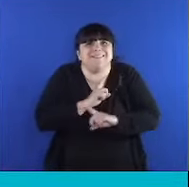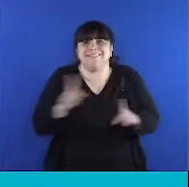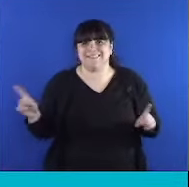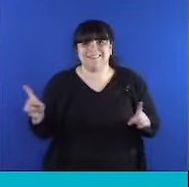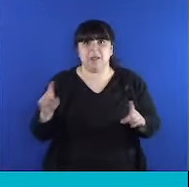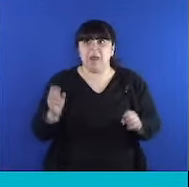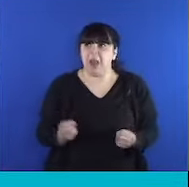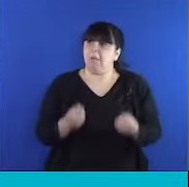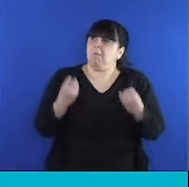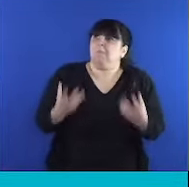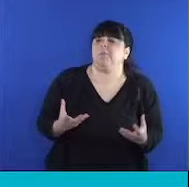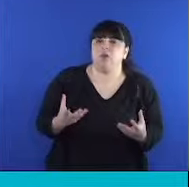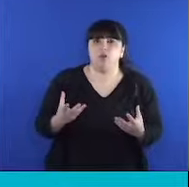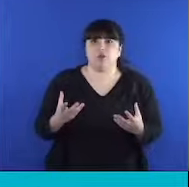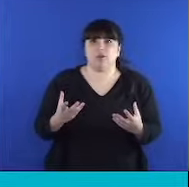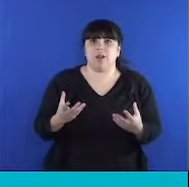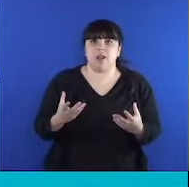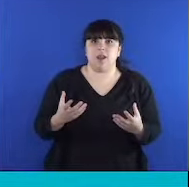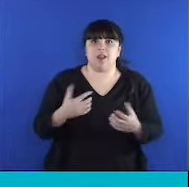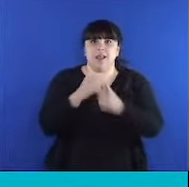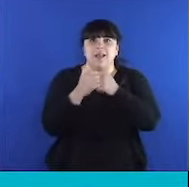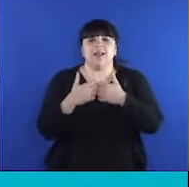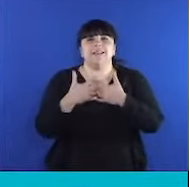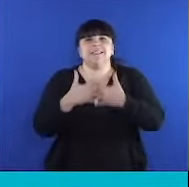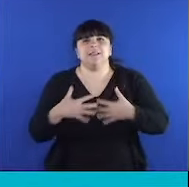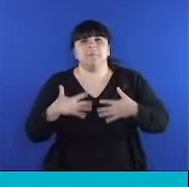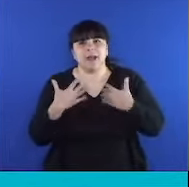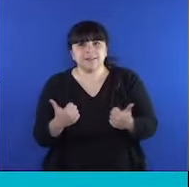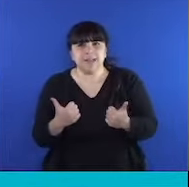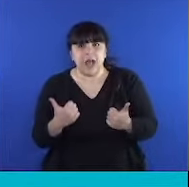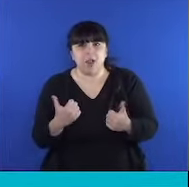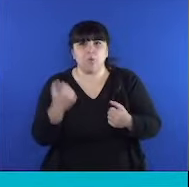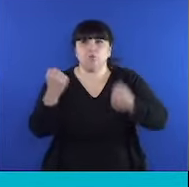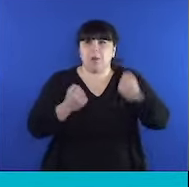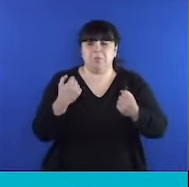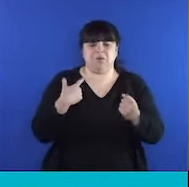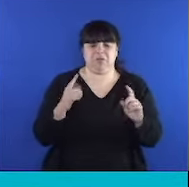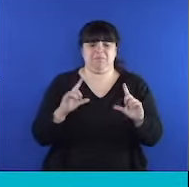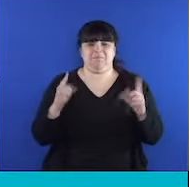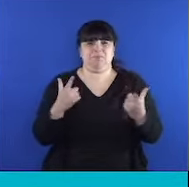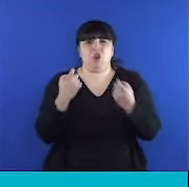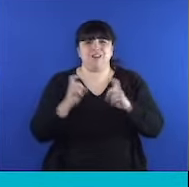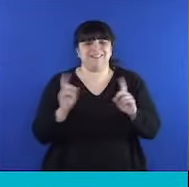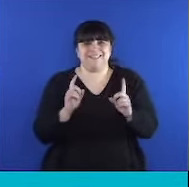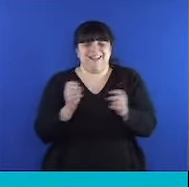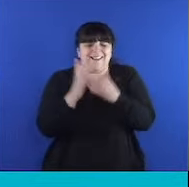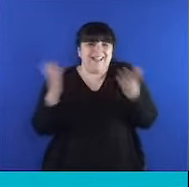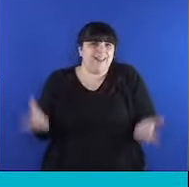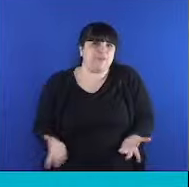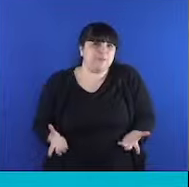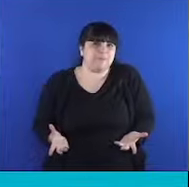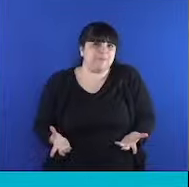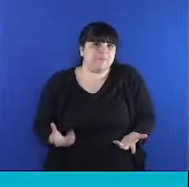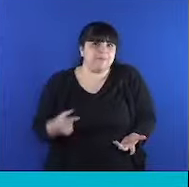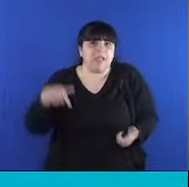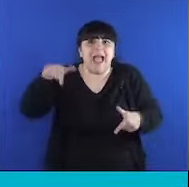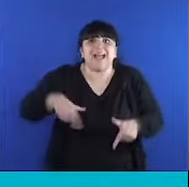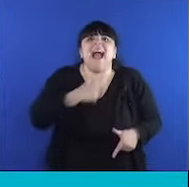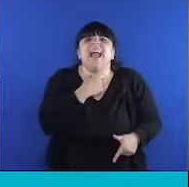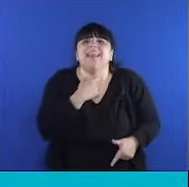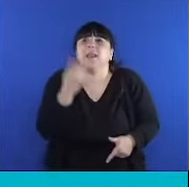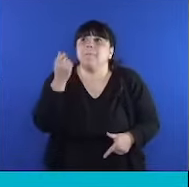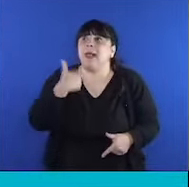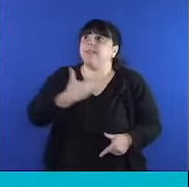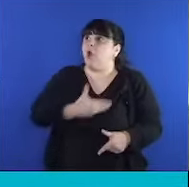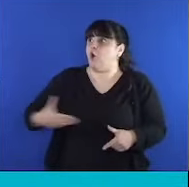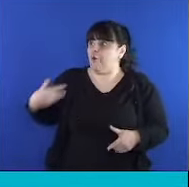o mejorar el sistema de salud y el transporte en la salud. Es muy claro. Acá se quiere usar los fondos públicos